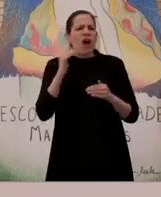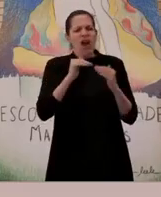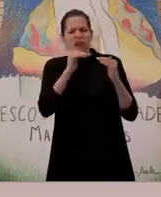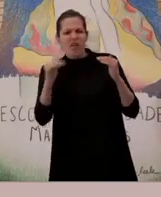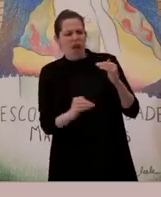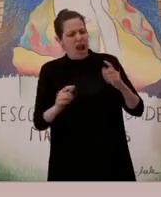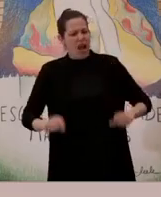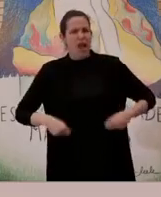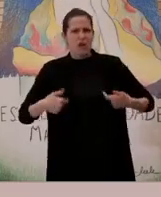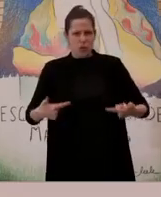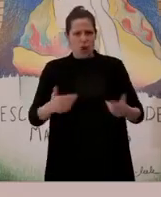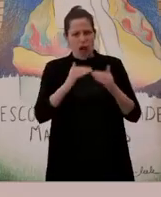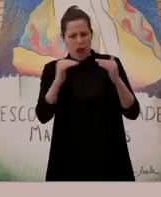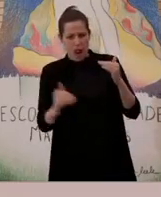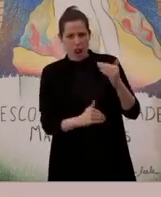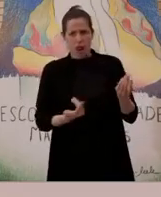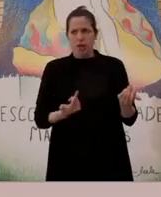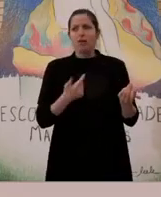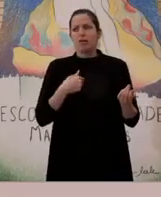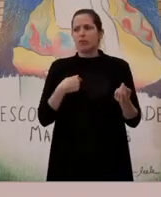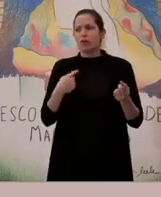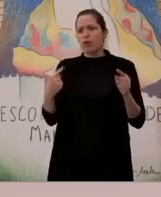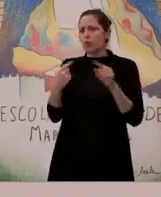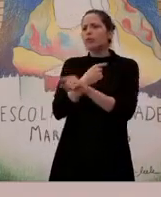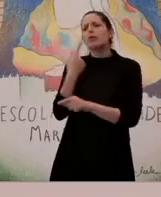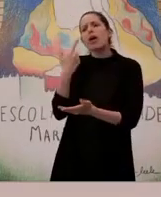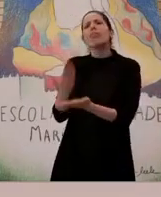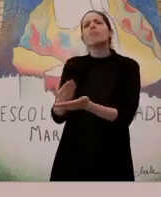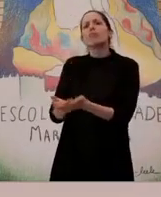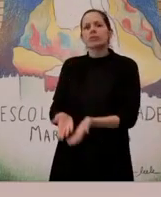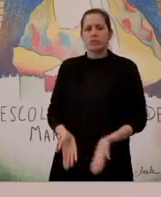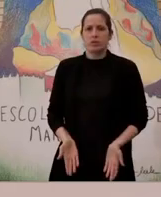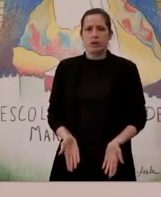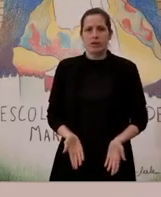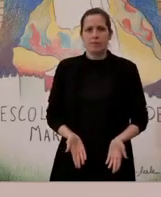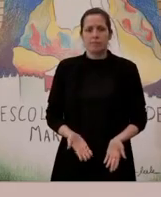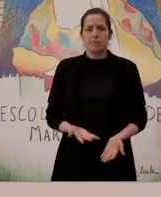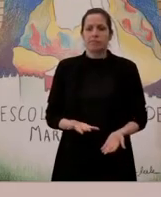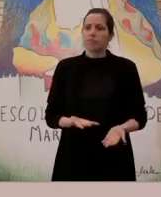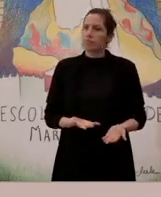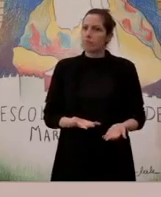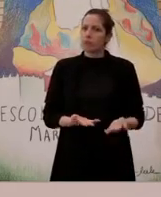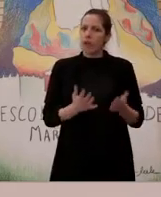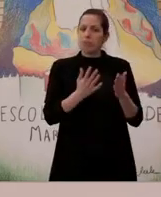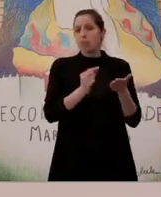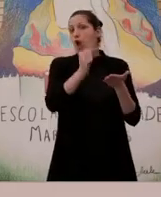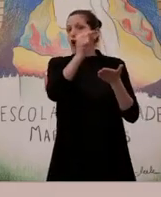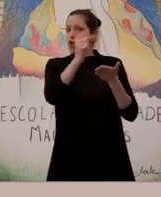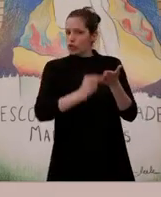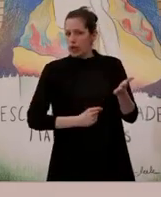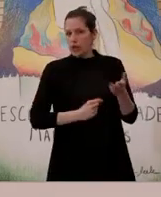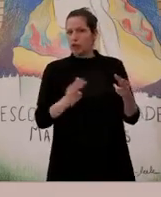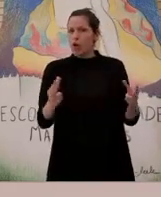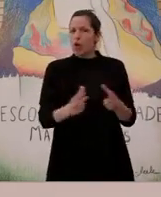de dónde somos inferiores demostrado entonces queríamos hacer el contrato social humillante